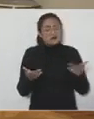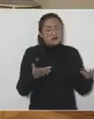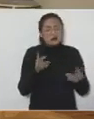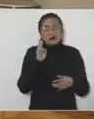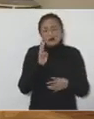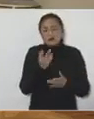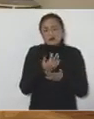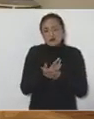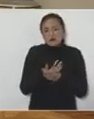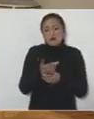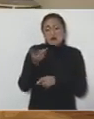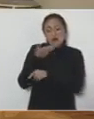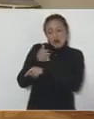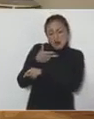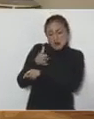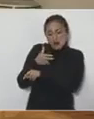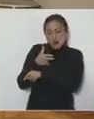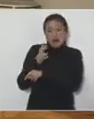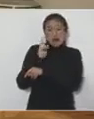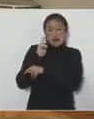a través de cámaras y pronto da